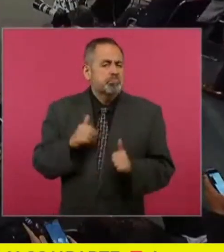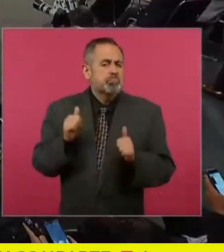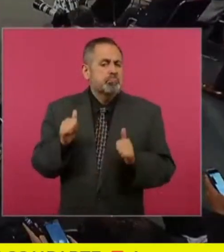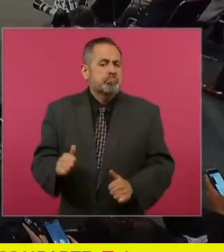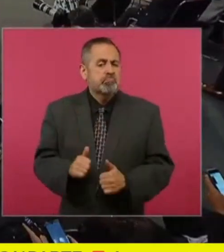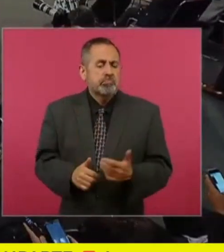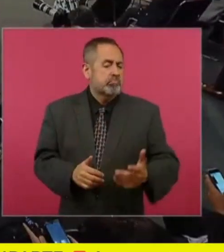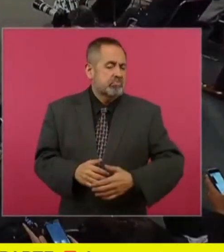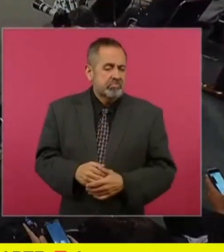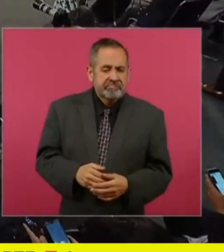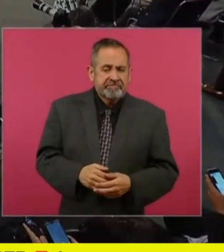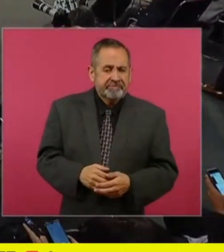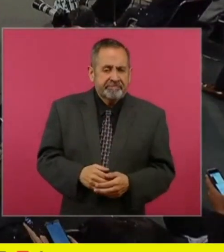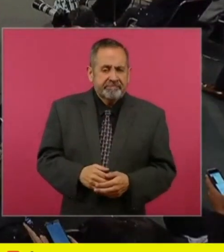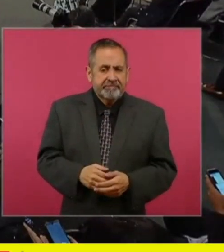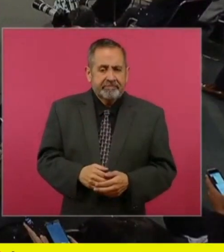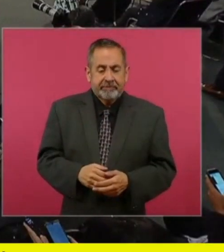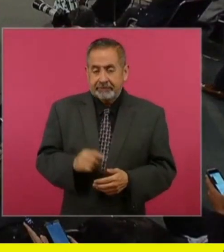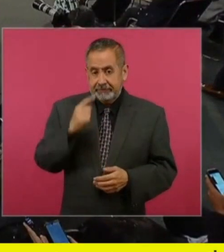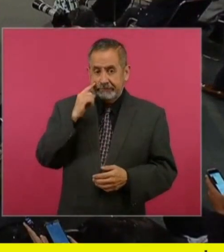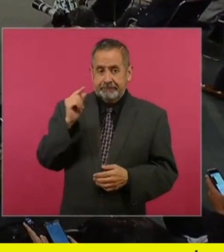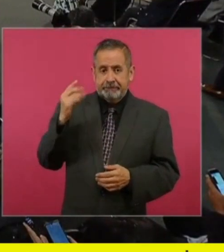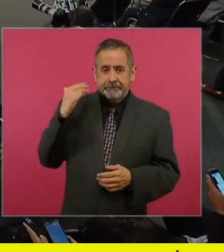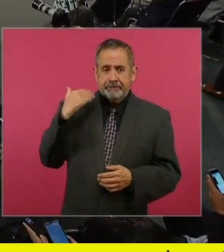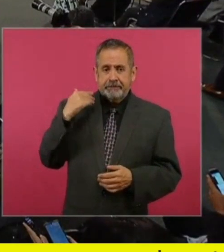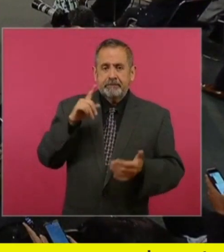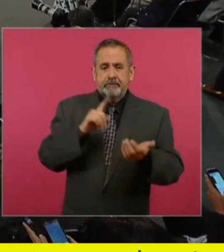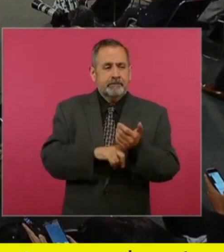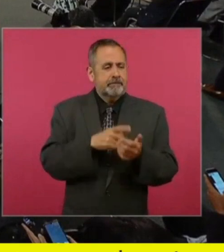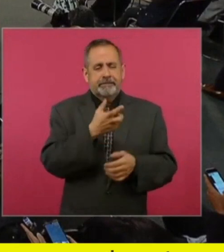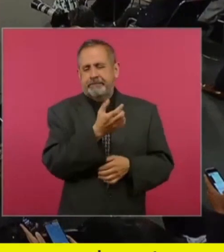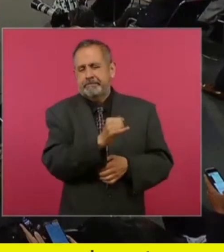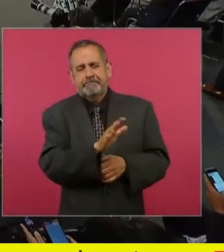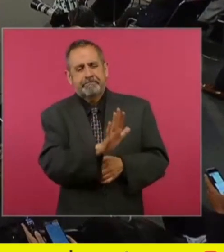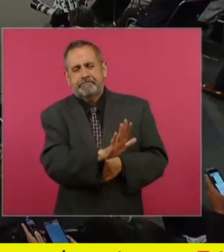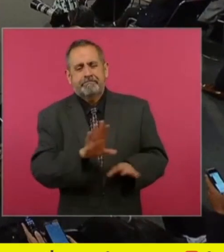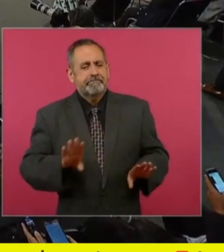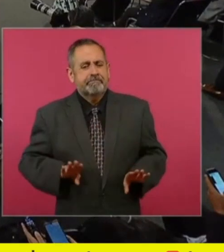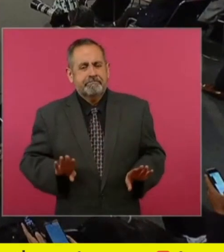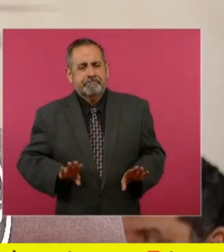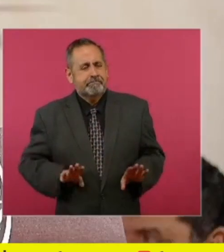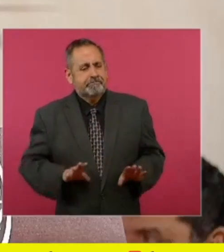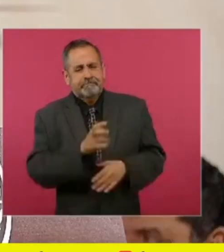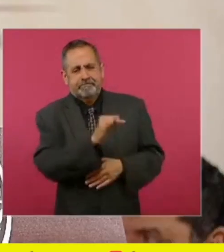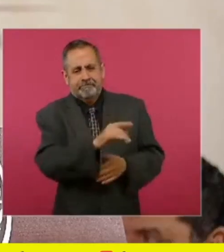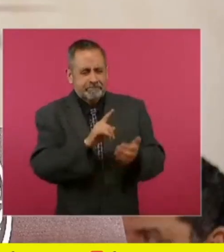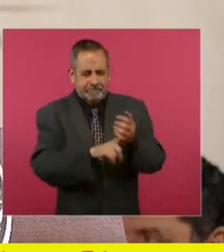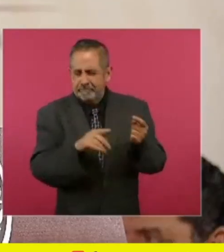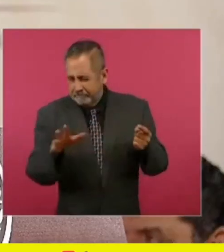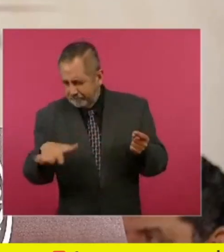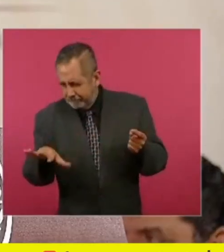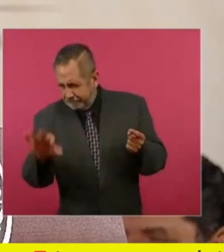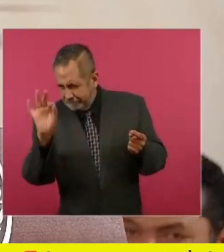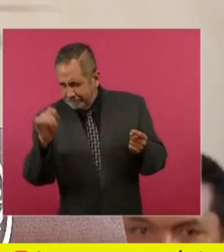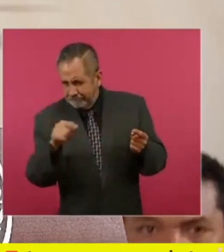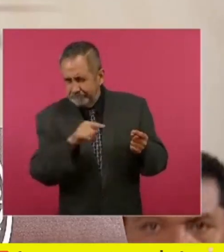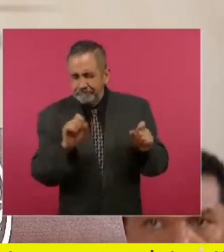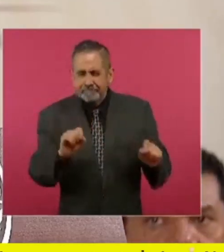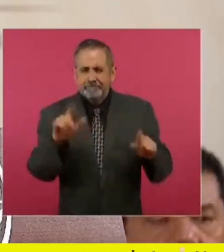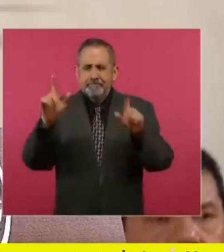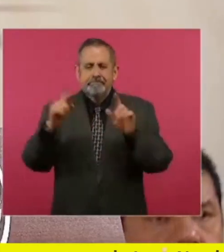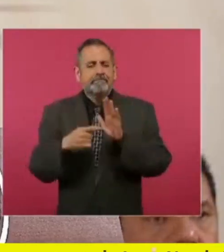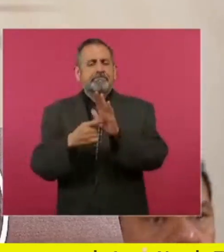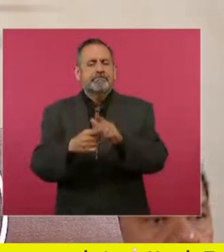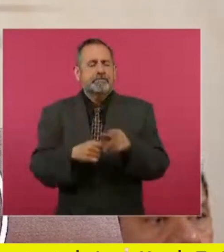hace poco con su Estilo a ver si por ahí también lo